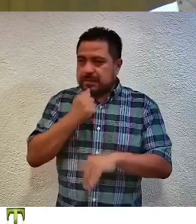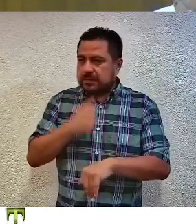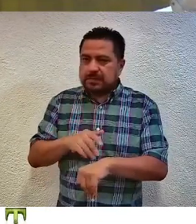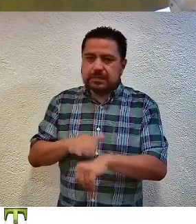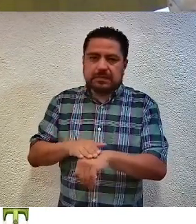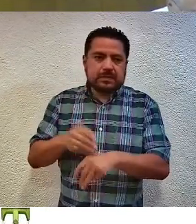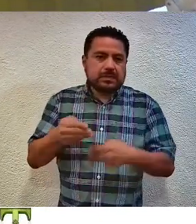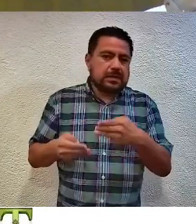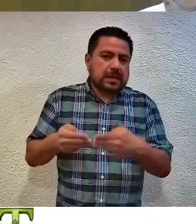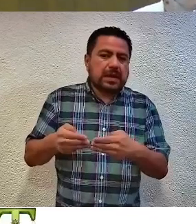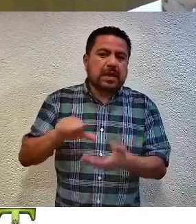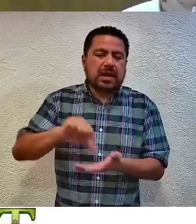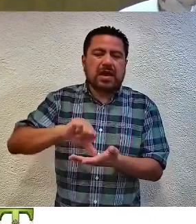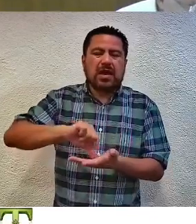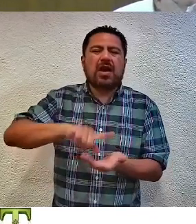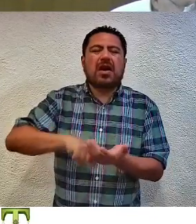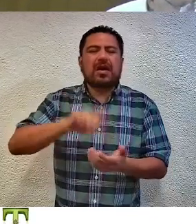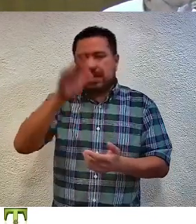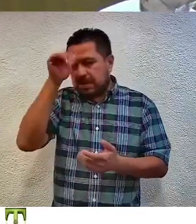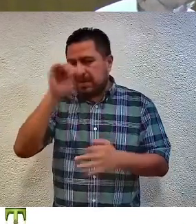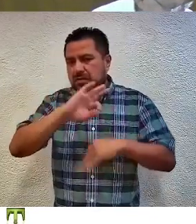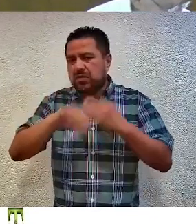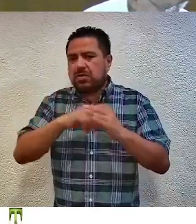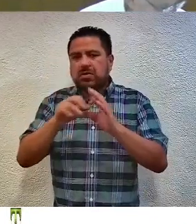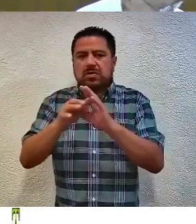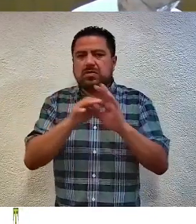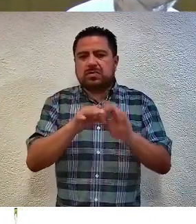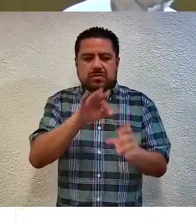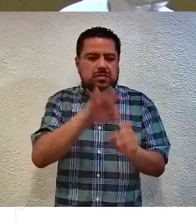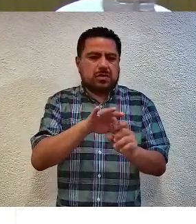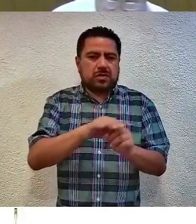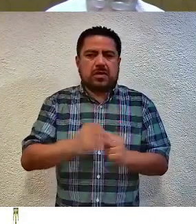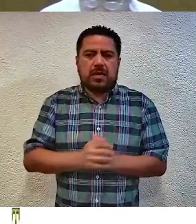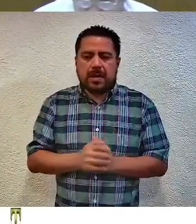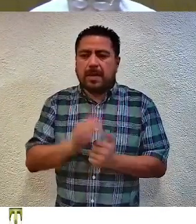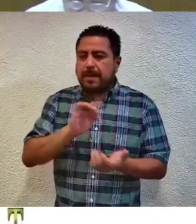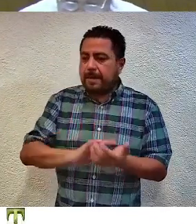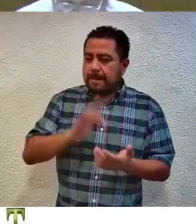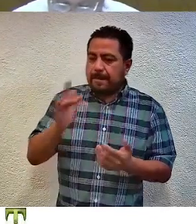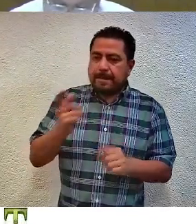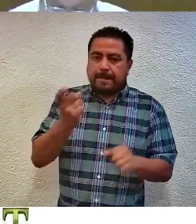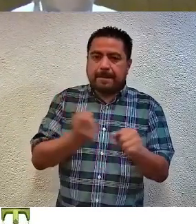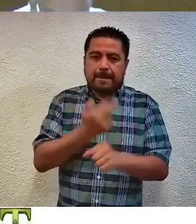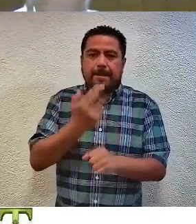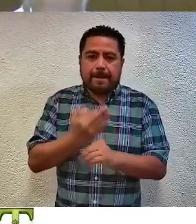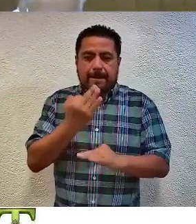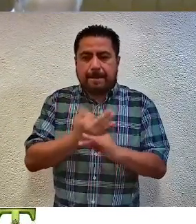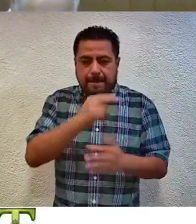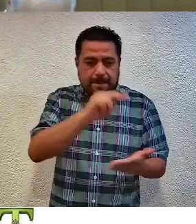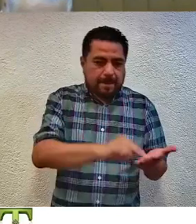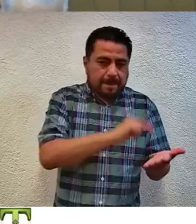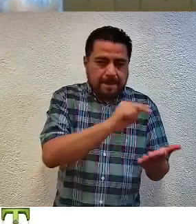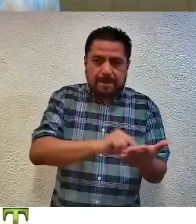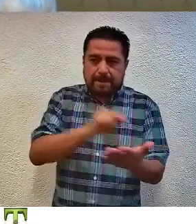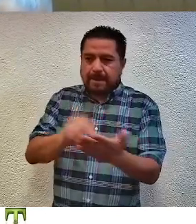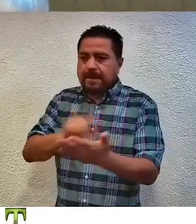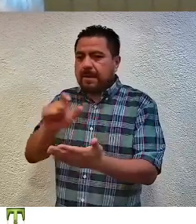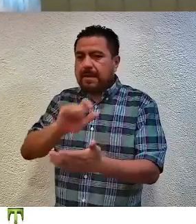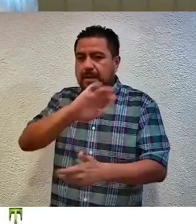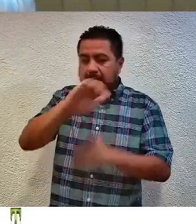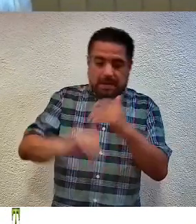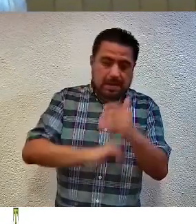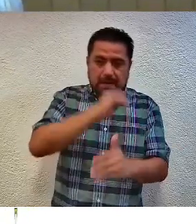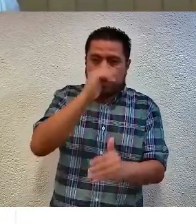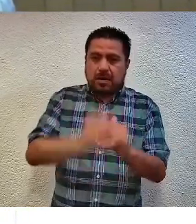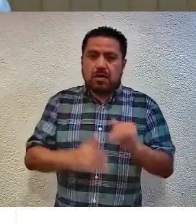Magistrada, magistrado. El proyecto de resolución fue aprobado por unanimidad de votos. Gracias, secretario. Sírvase recabar las firmas a la conclusión de la